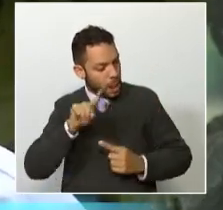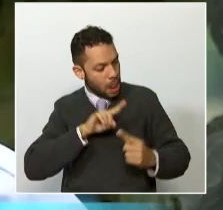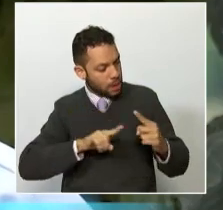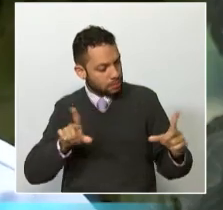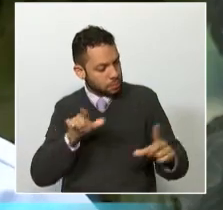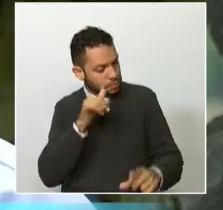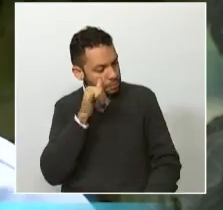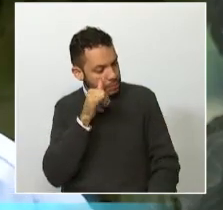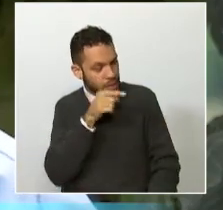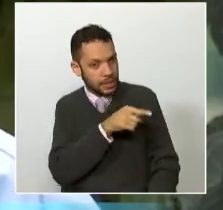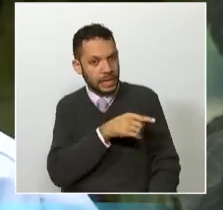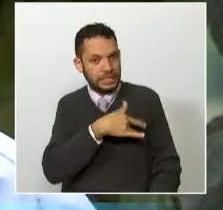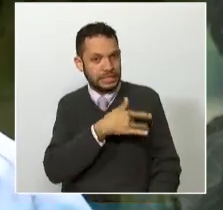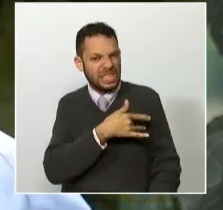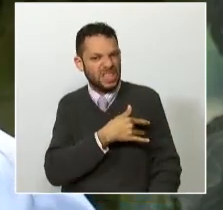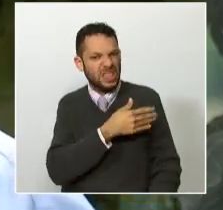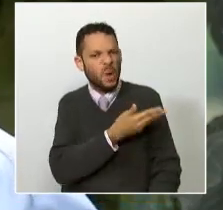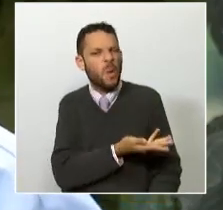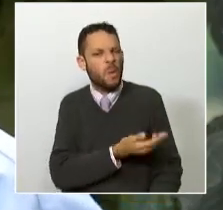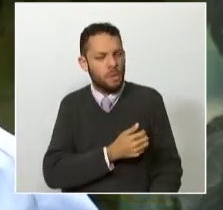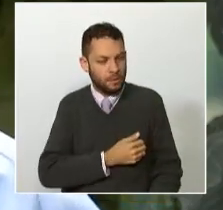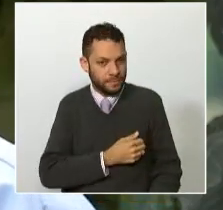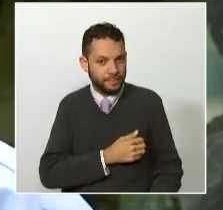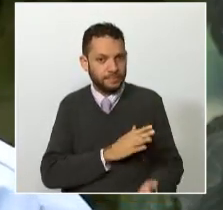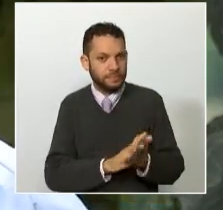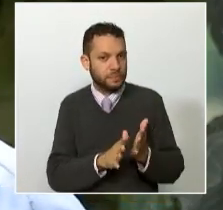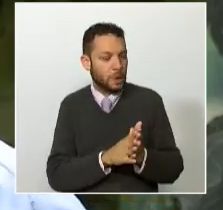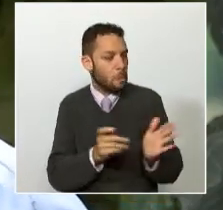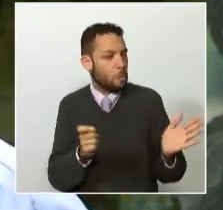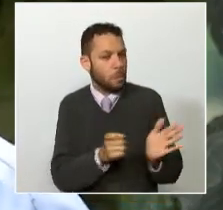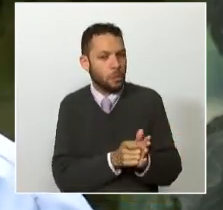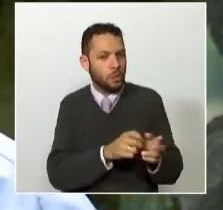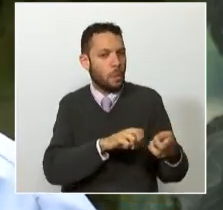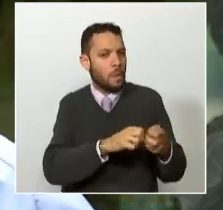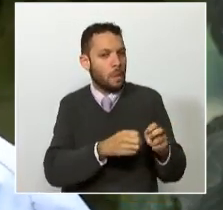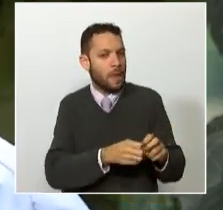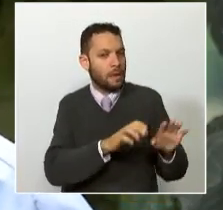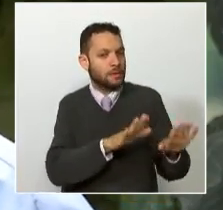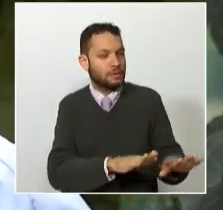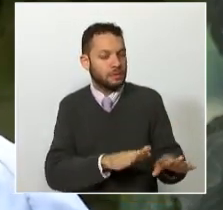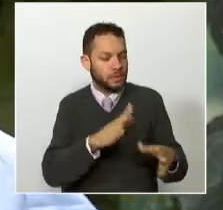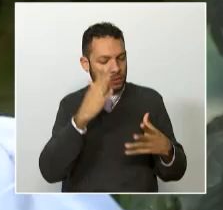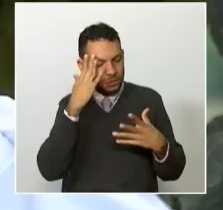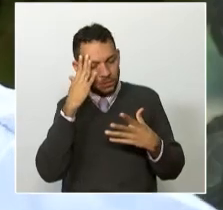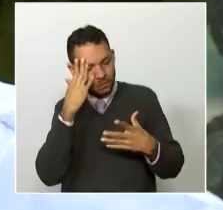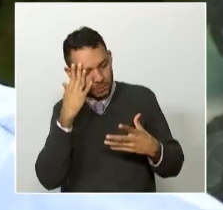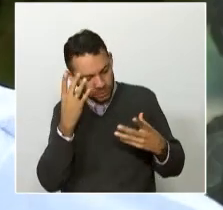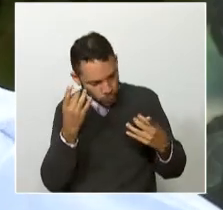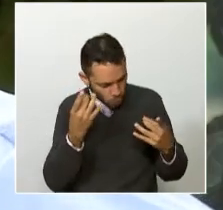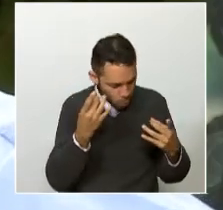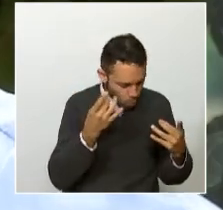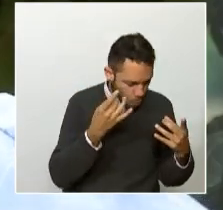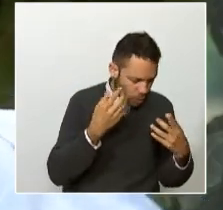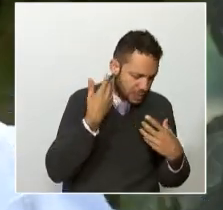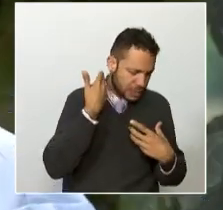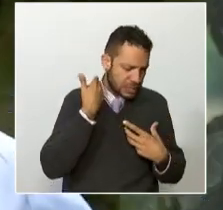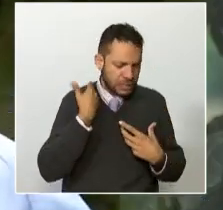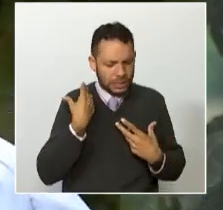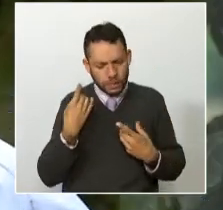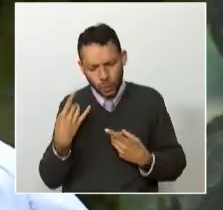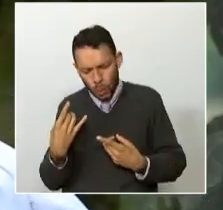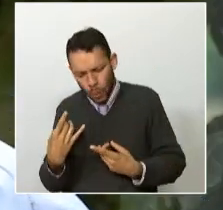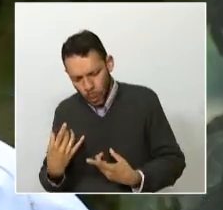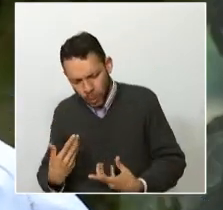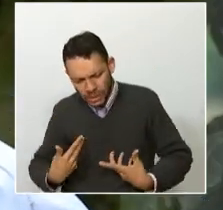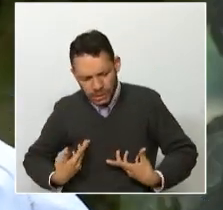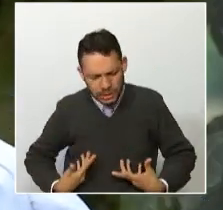paciente que viene por una sintomatología, digámoslo, X, entonces consiste en cefalea, malestar, un dolor de espalda de